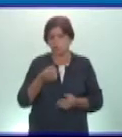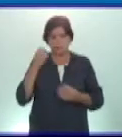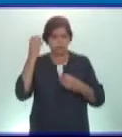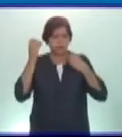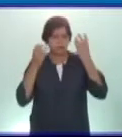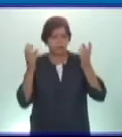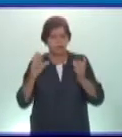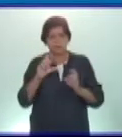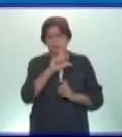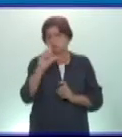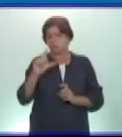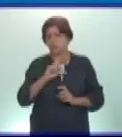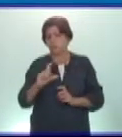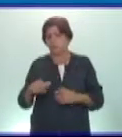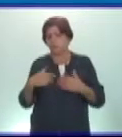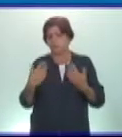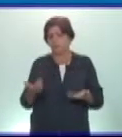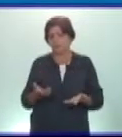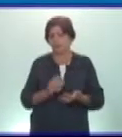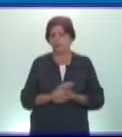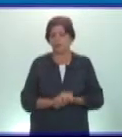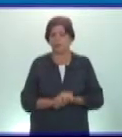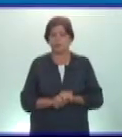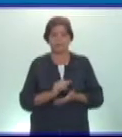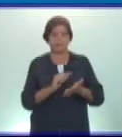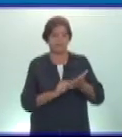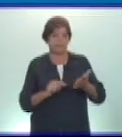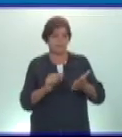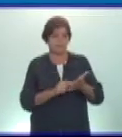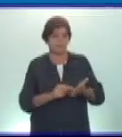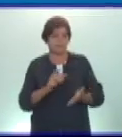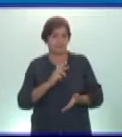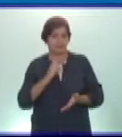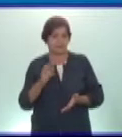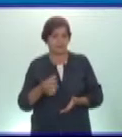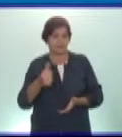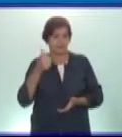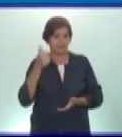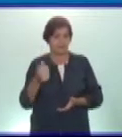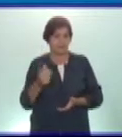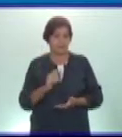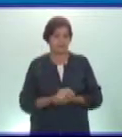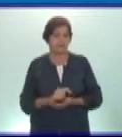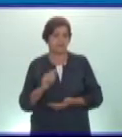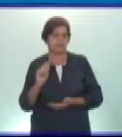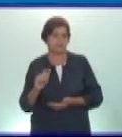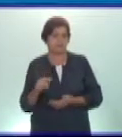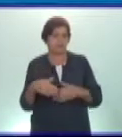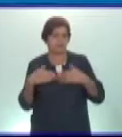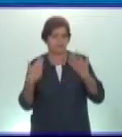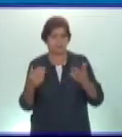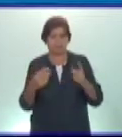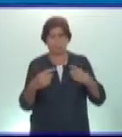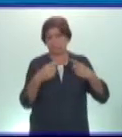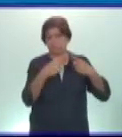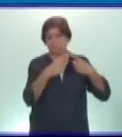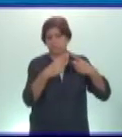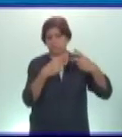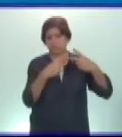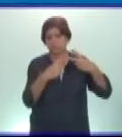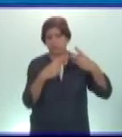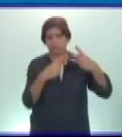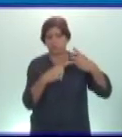poema. Fíjense, van a escribir en su libreta la respuesta correcta. Estamos en presencia de una leyenda, de un cuento, de